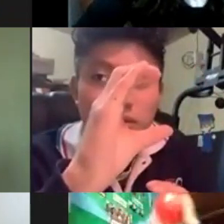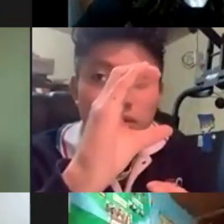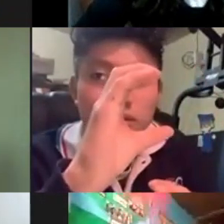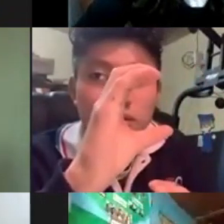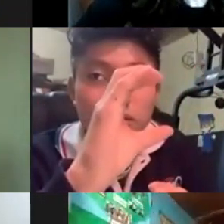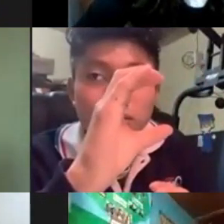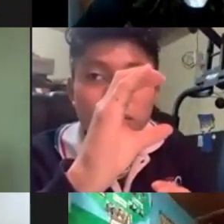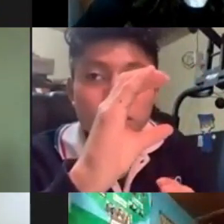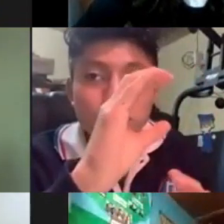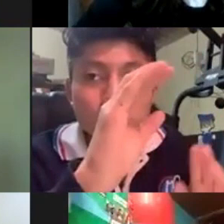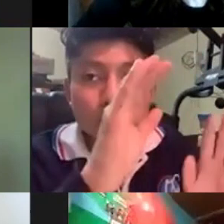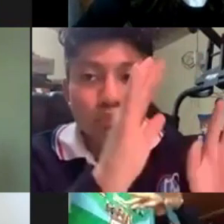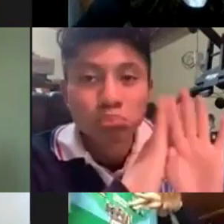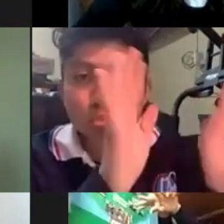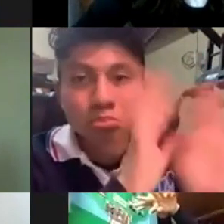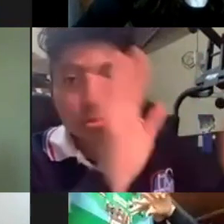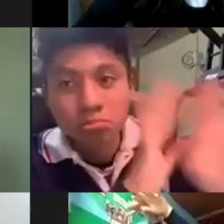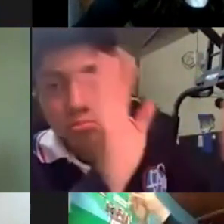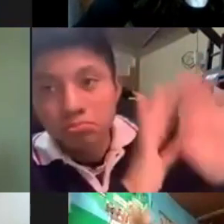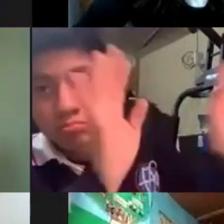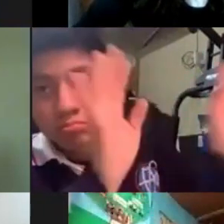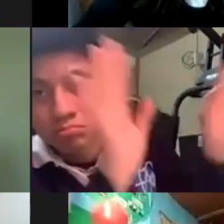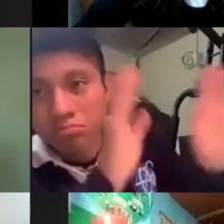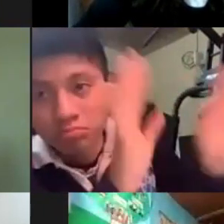¿Cómo veniste? Muchas gracias, señorita. Muy bien.